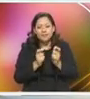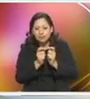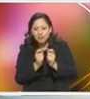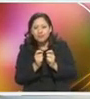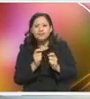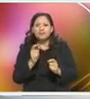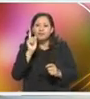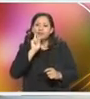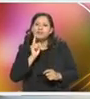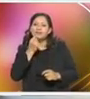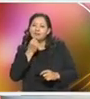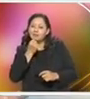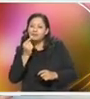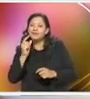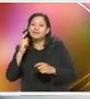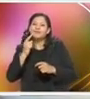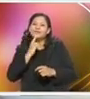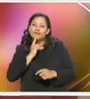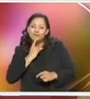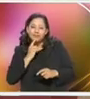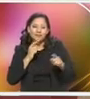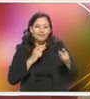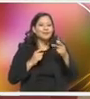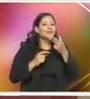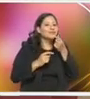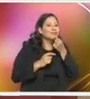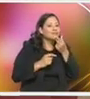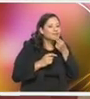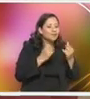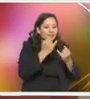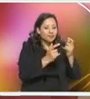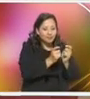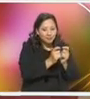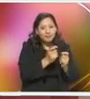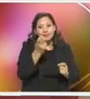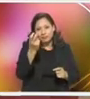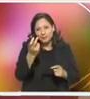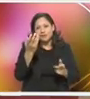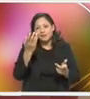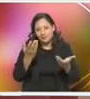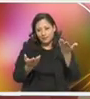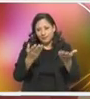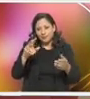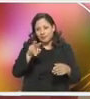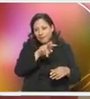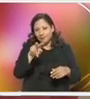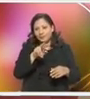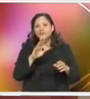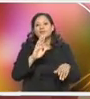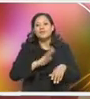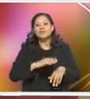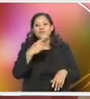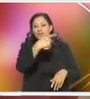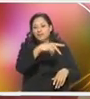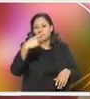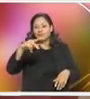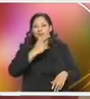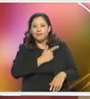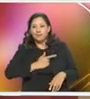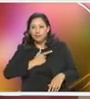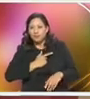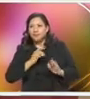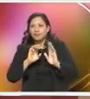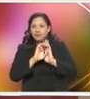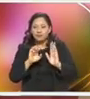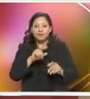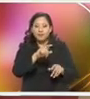las Barbies, pues también nos da un acierto. Fíjate, ahí, ¿no? Eso es algo que también determina la relación entre los hermanos, ¿no? Las aficiones. Si los